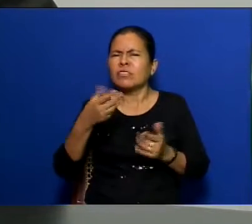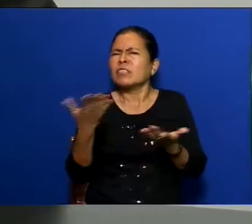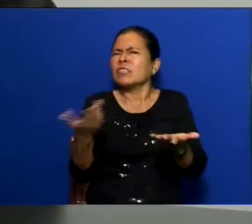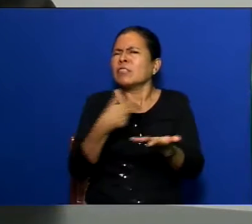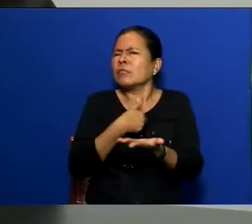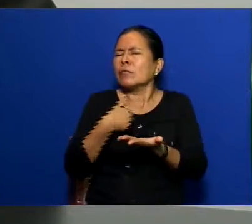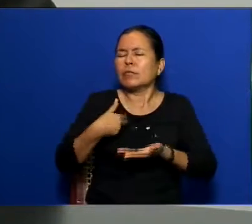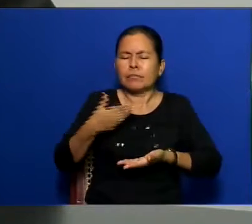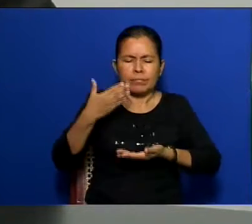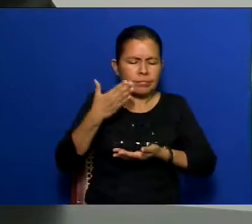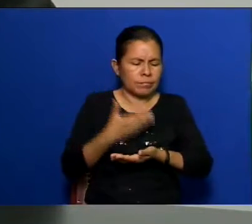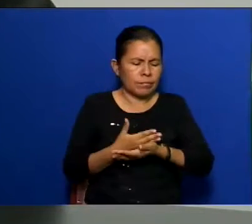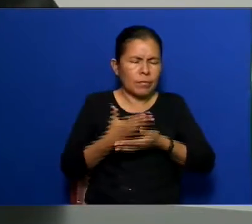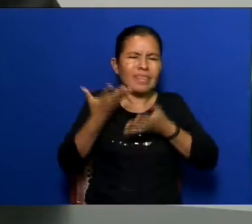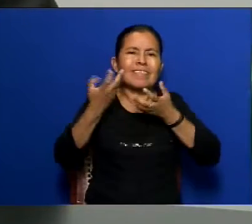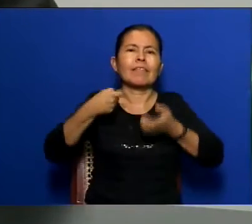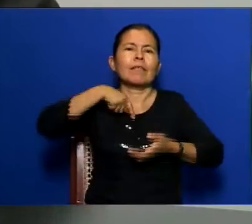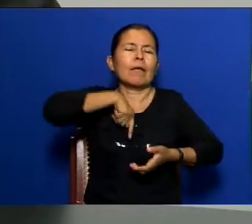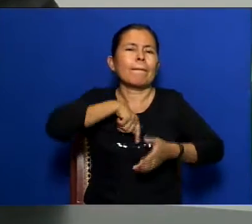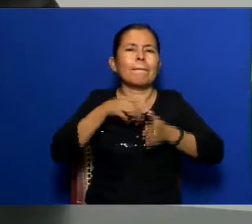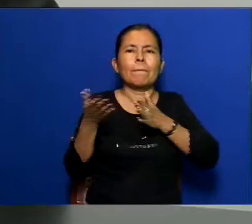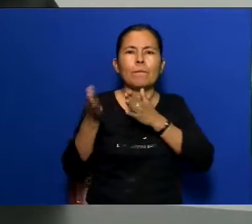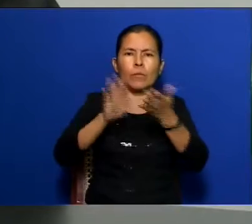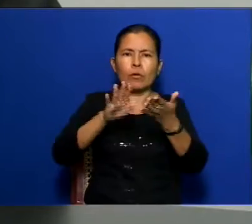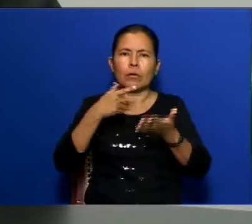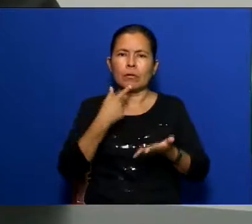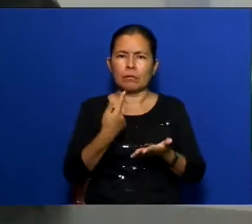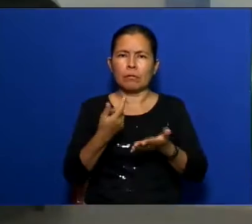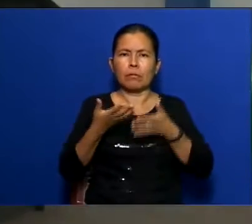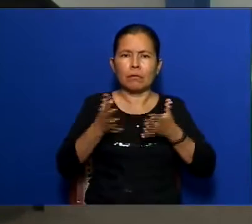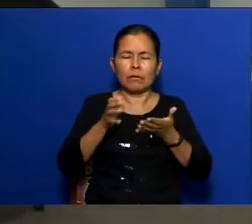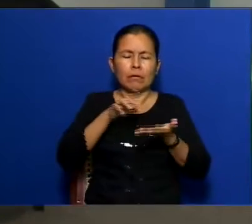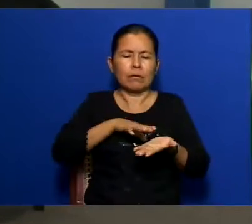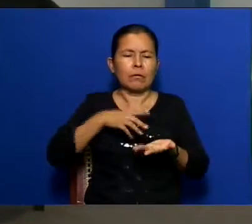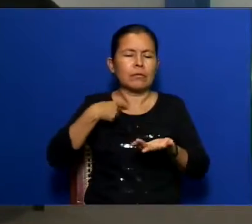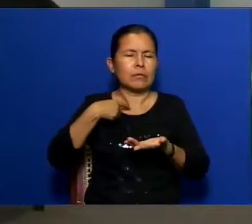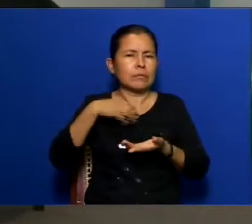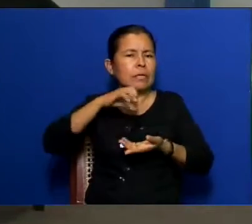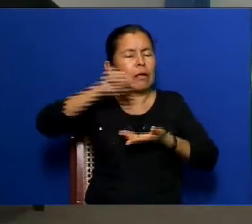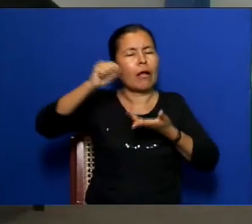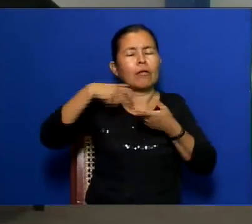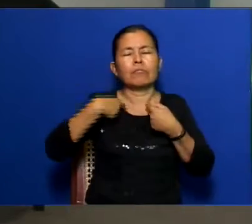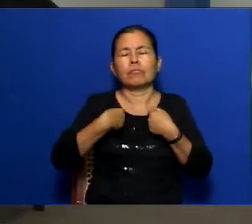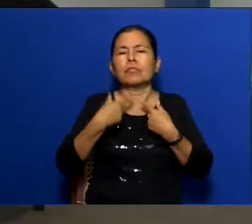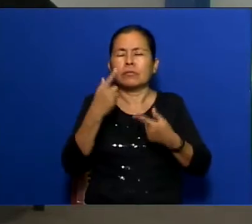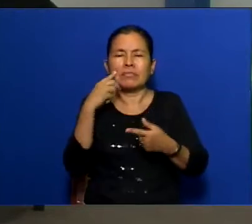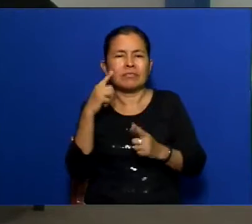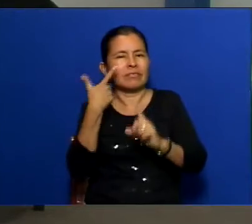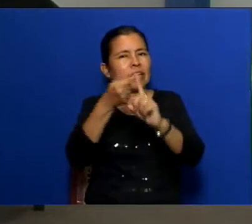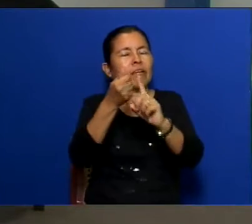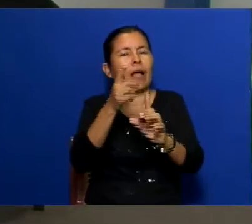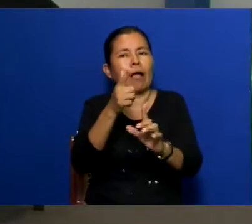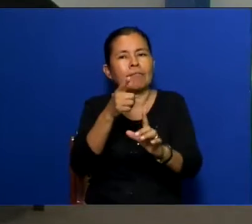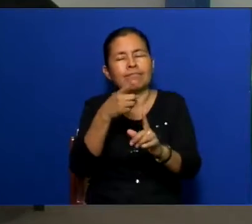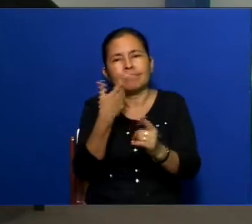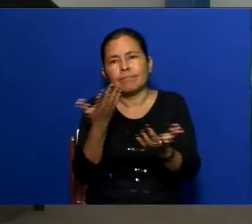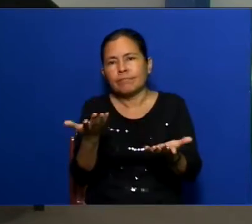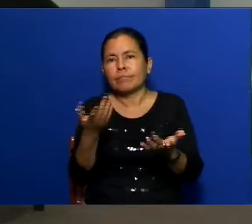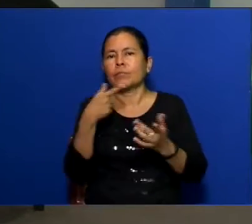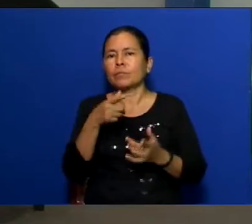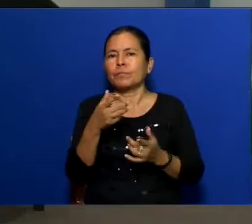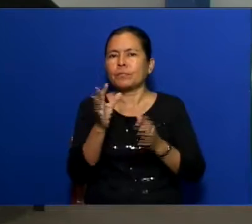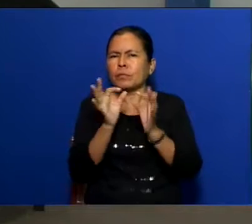a tomar la decisión de quitarse la vida. Y ha ocurrido con cierta frecuencia. Y por eso es que es importante que cuando